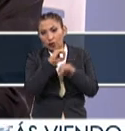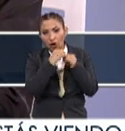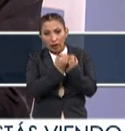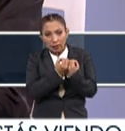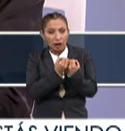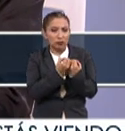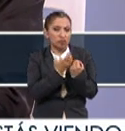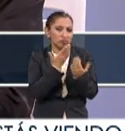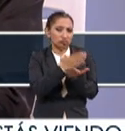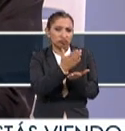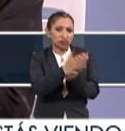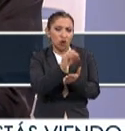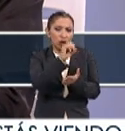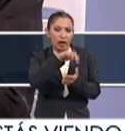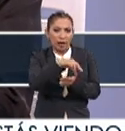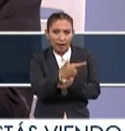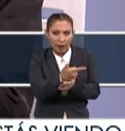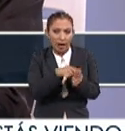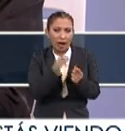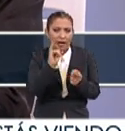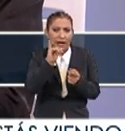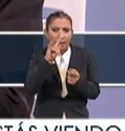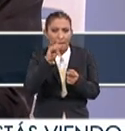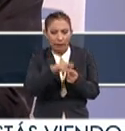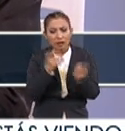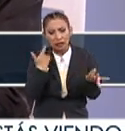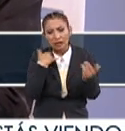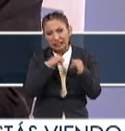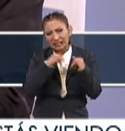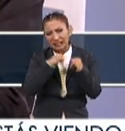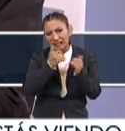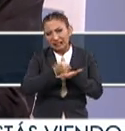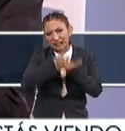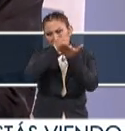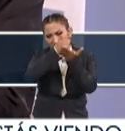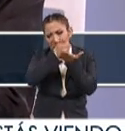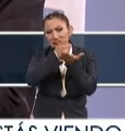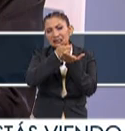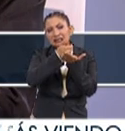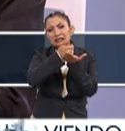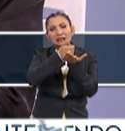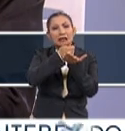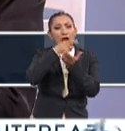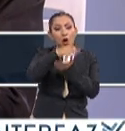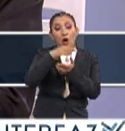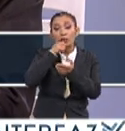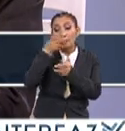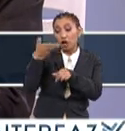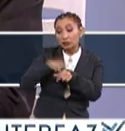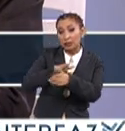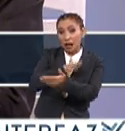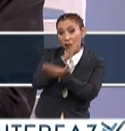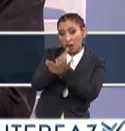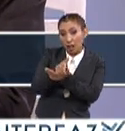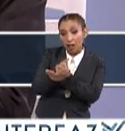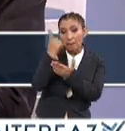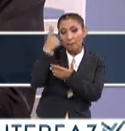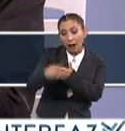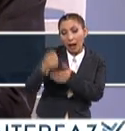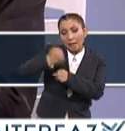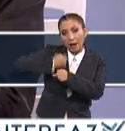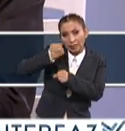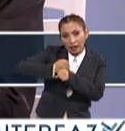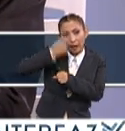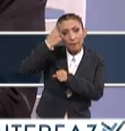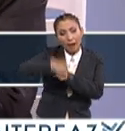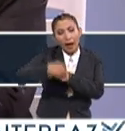no gubernamentales, ONGs, IAPs, ¿no? Instituciones de asistencia privada, o incluso hasta a nivel hospitalario, para las